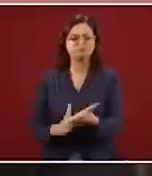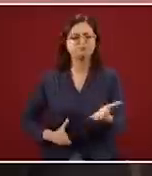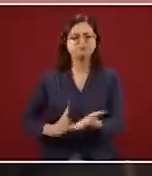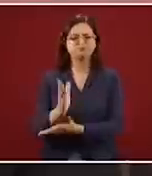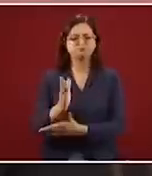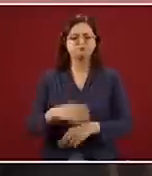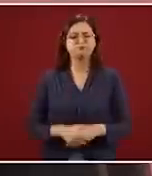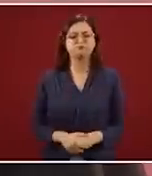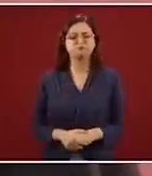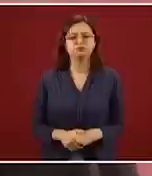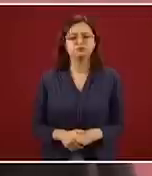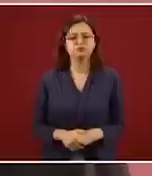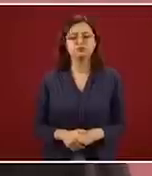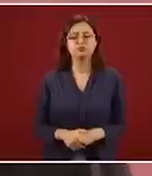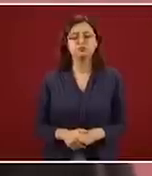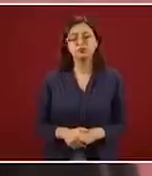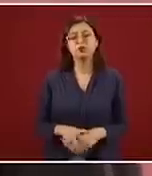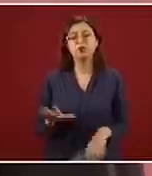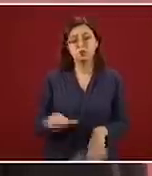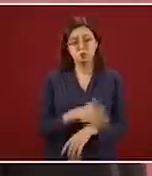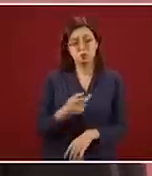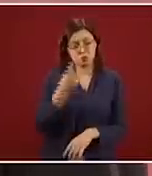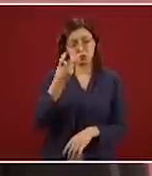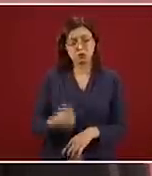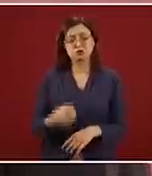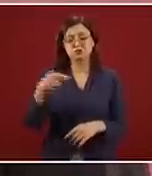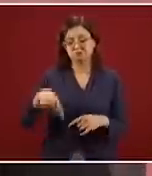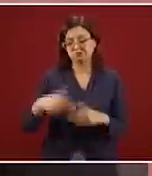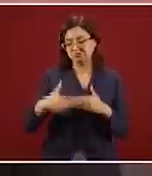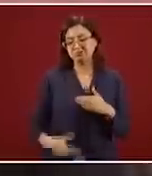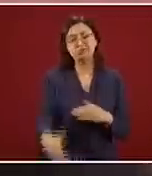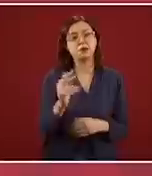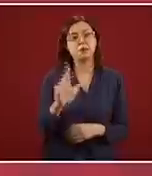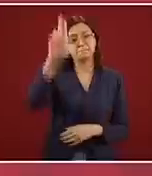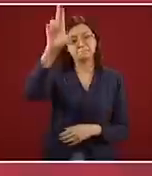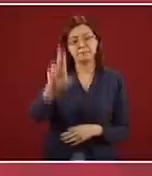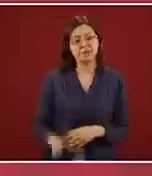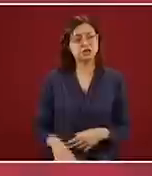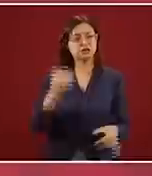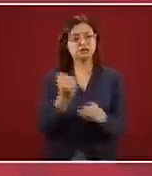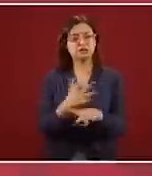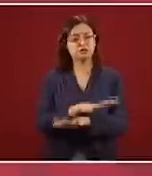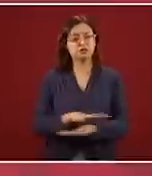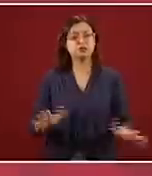eso todos los martes vamos a estar informando de cómo vamos en